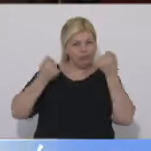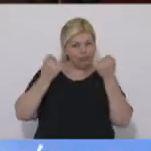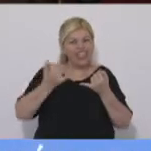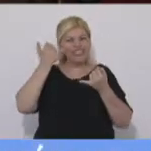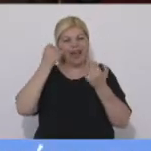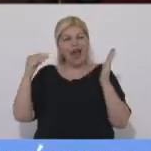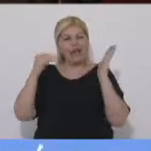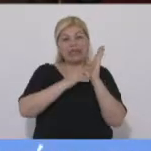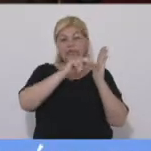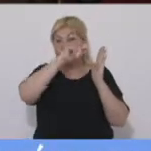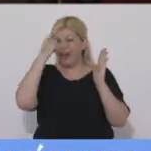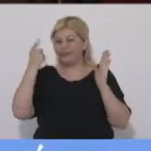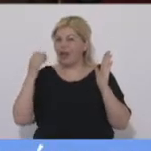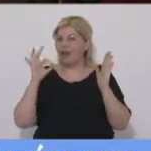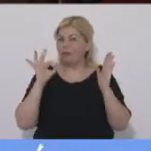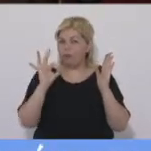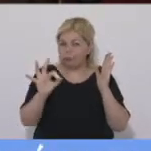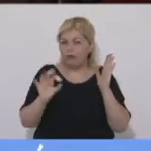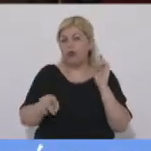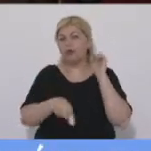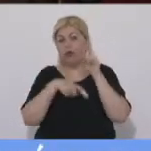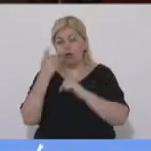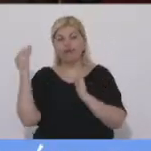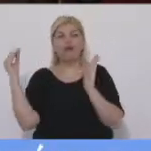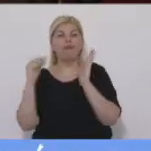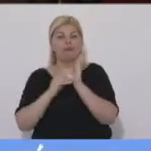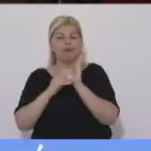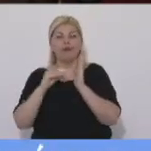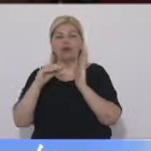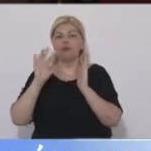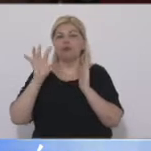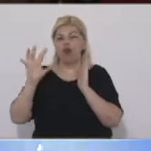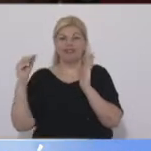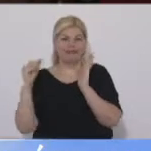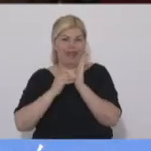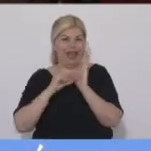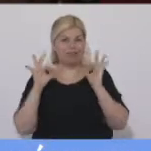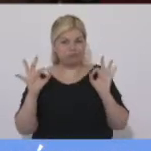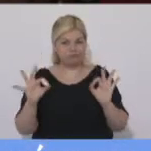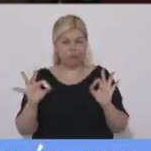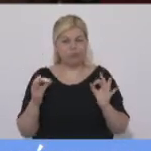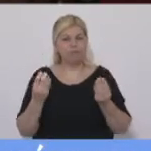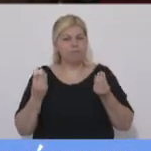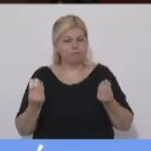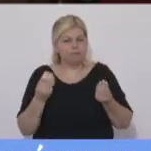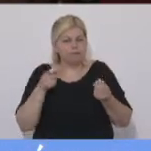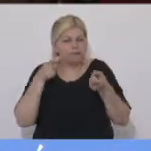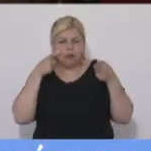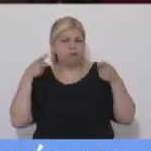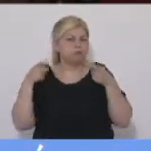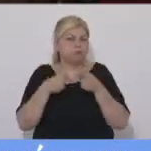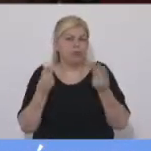los que se registran en los registros provinciales cuál es la visión de esto